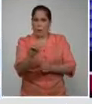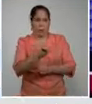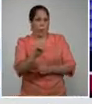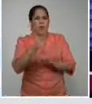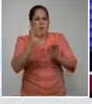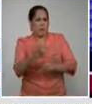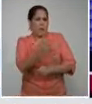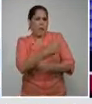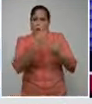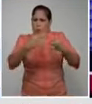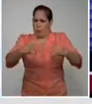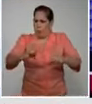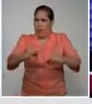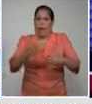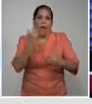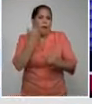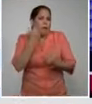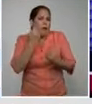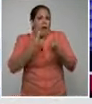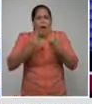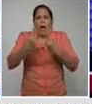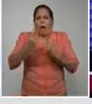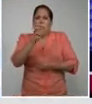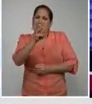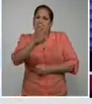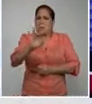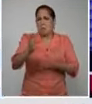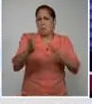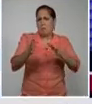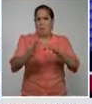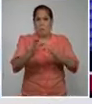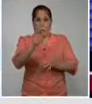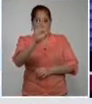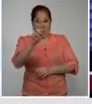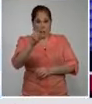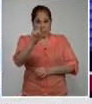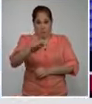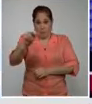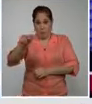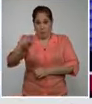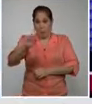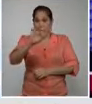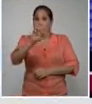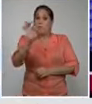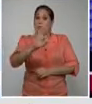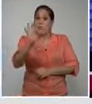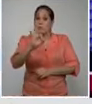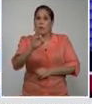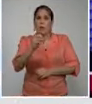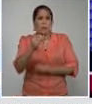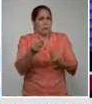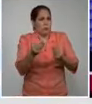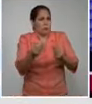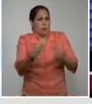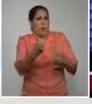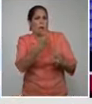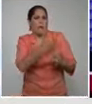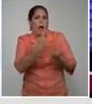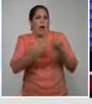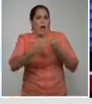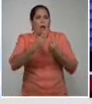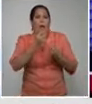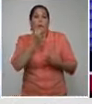adversos. Lo importante es que la mayoría, más del 82% de los eventos adversos que hemos tenido han sido eventos adversos leves. Y los eventos